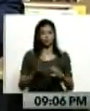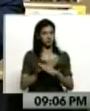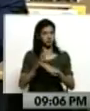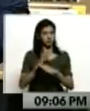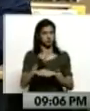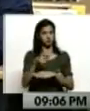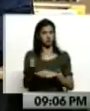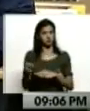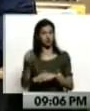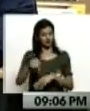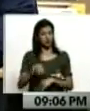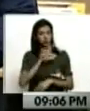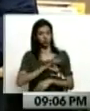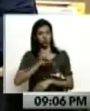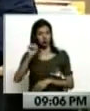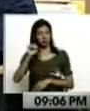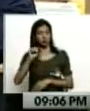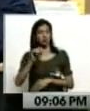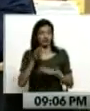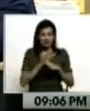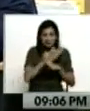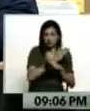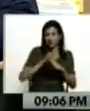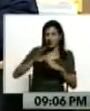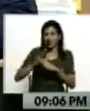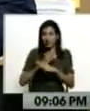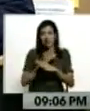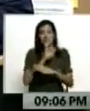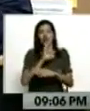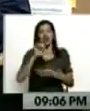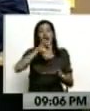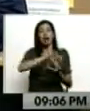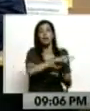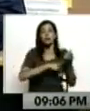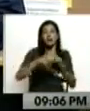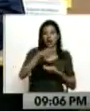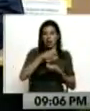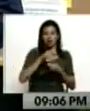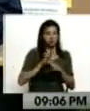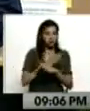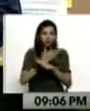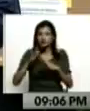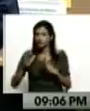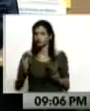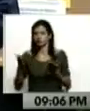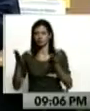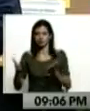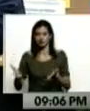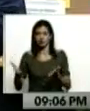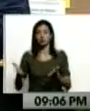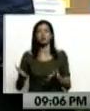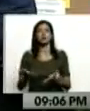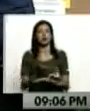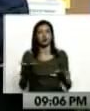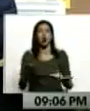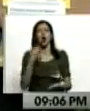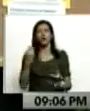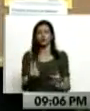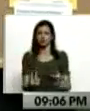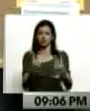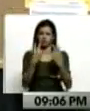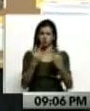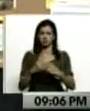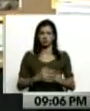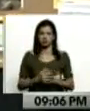por. ven una diferencia en socialismo se dan cuenta una diferencia en socialismo eso hubiese sido queridos muchachos